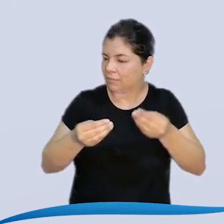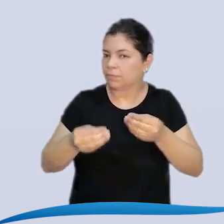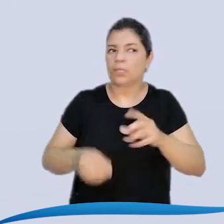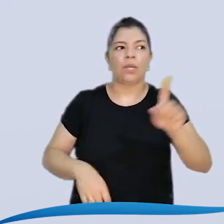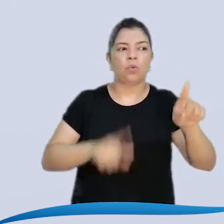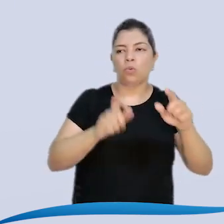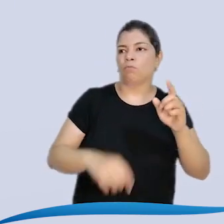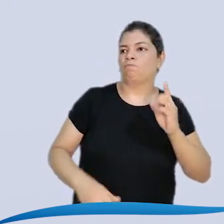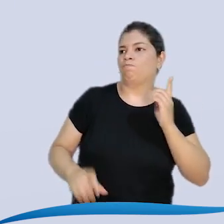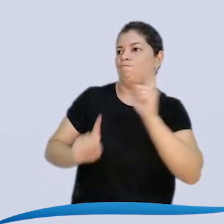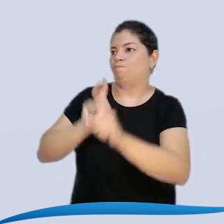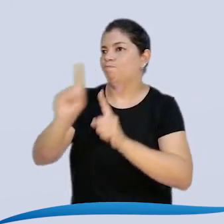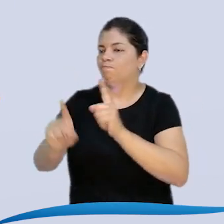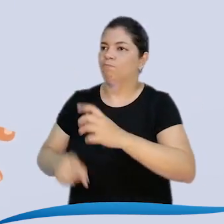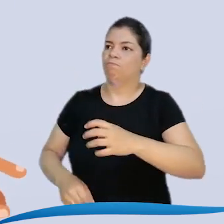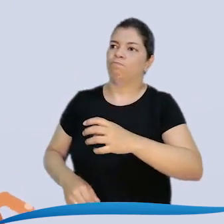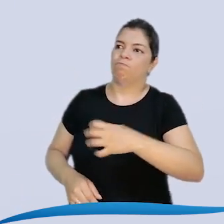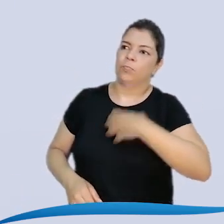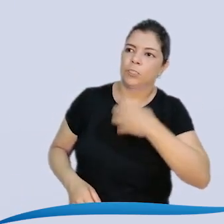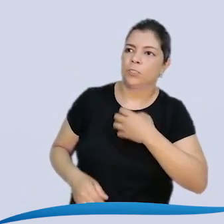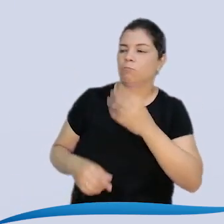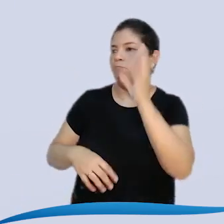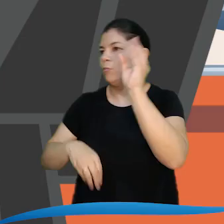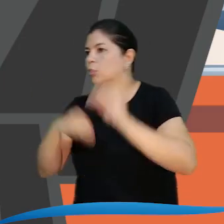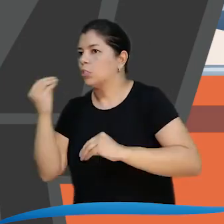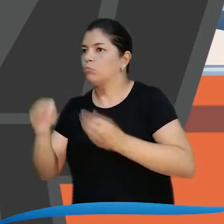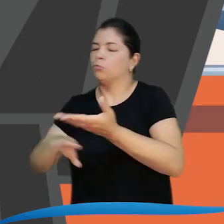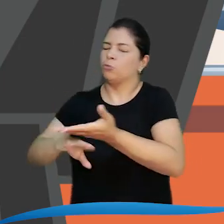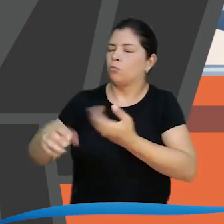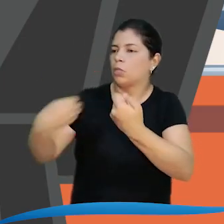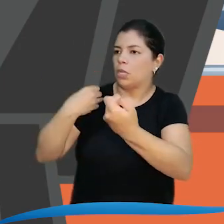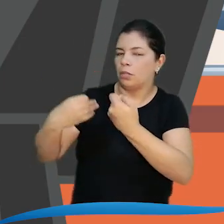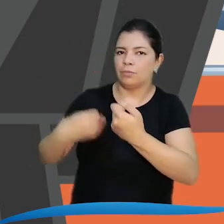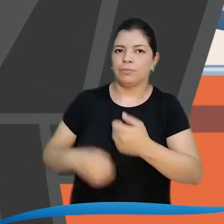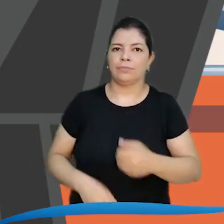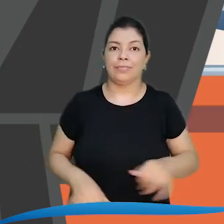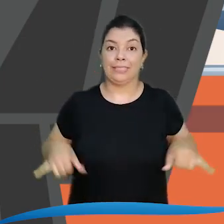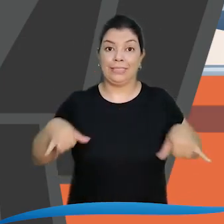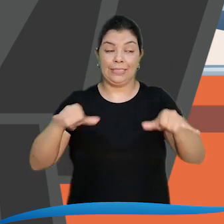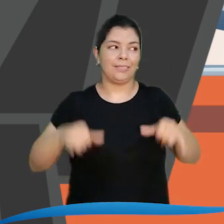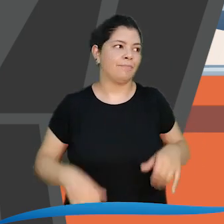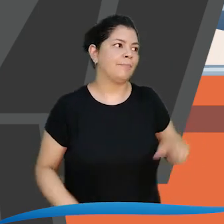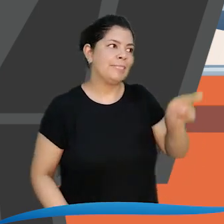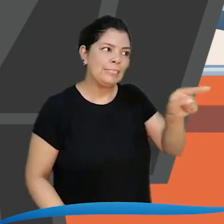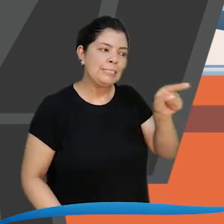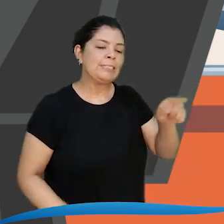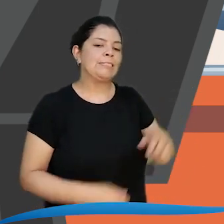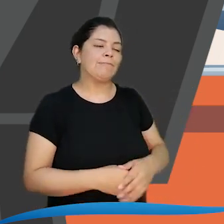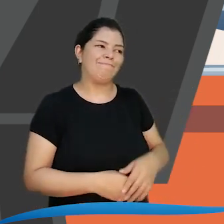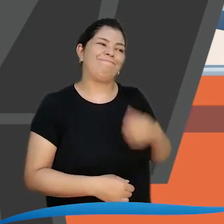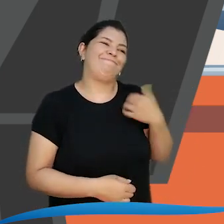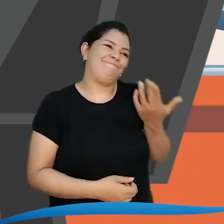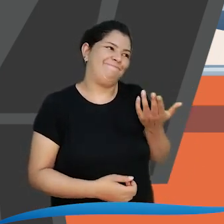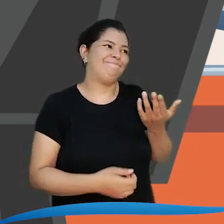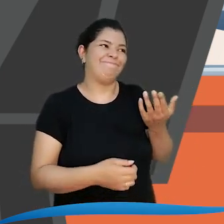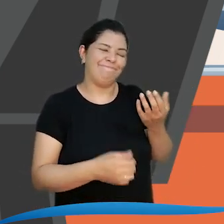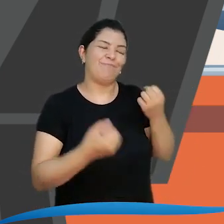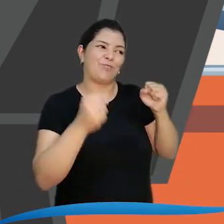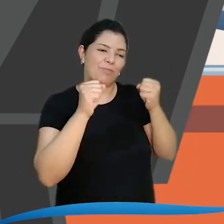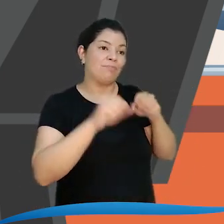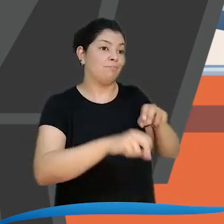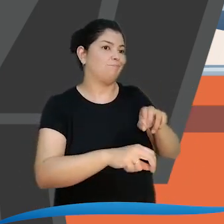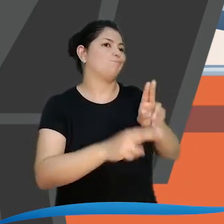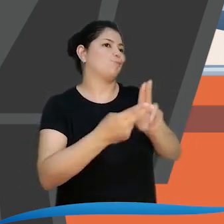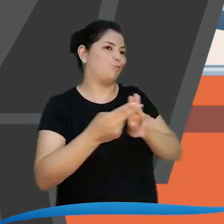sexta actividad, reclamaciones o solicitudes de aclaración. Sí, esa me preocupa un poco porque, como siempre digo, yo conozco